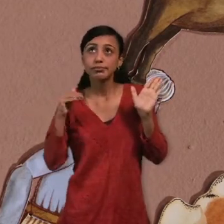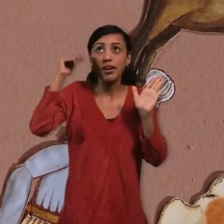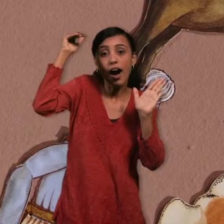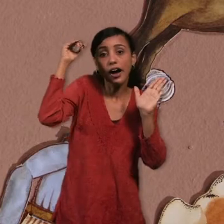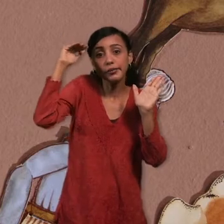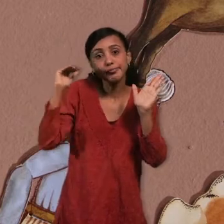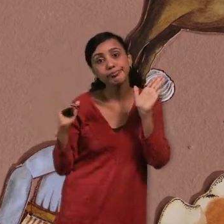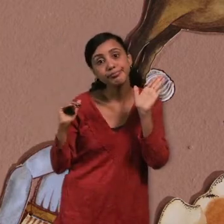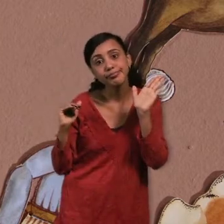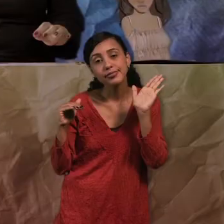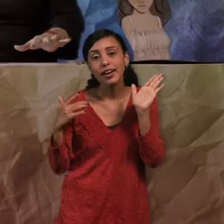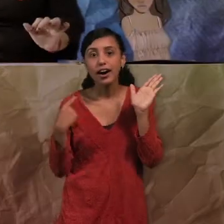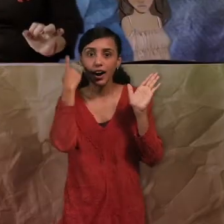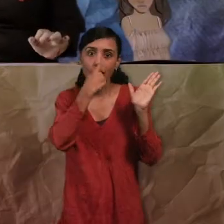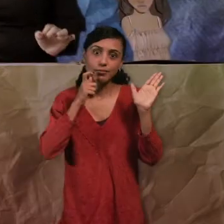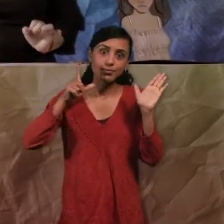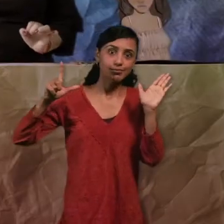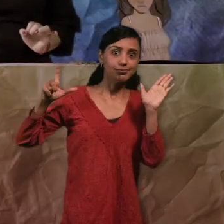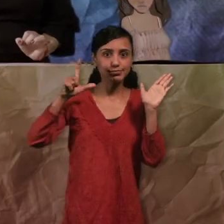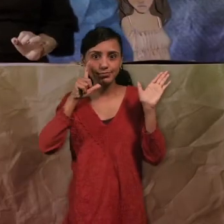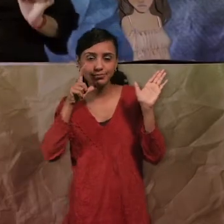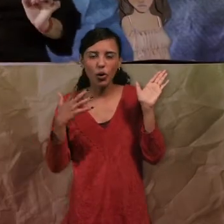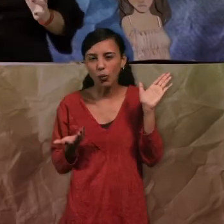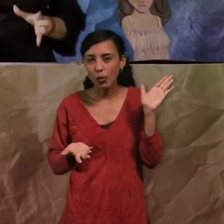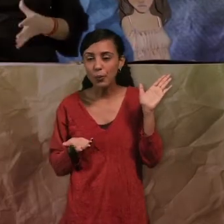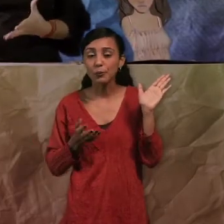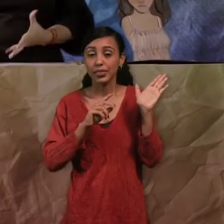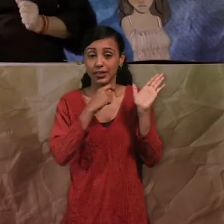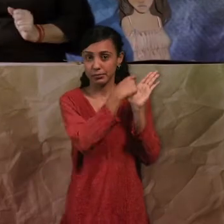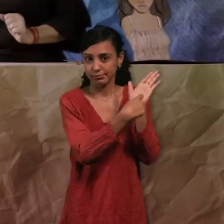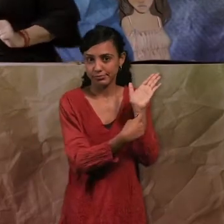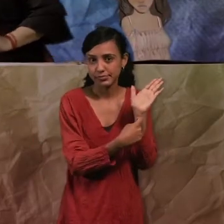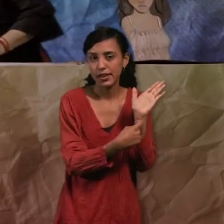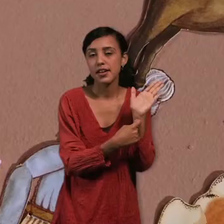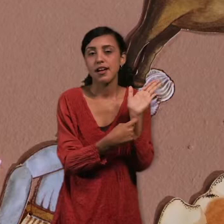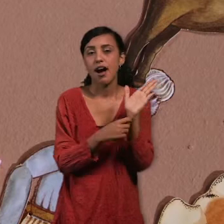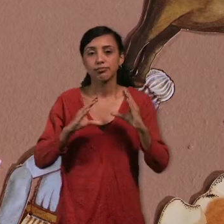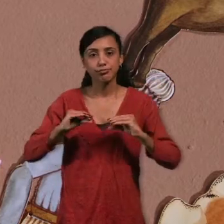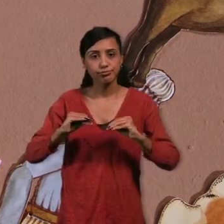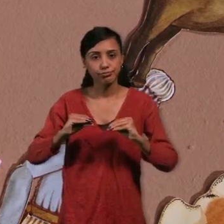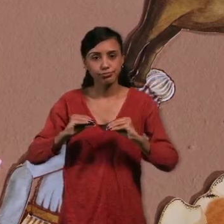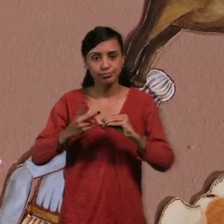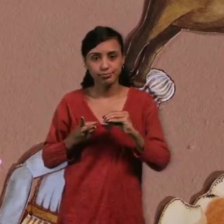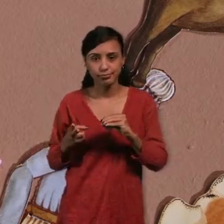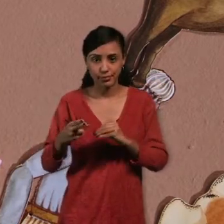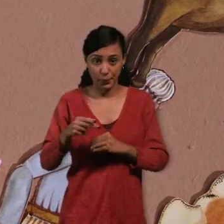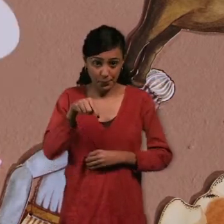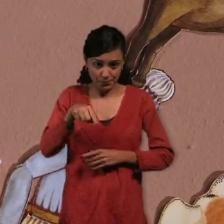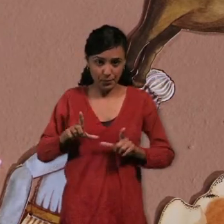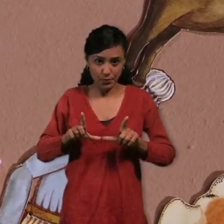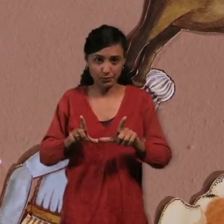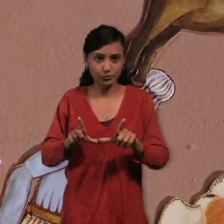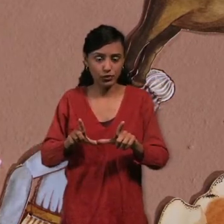bajo, qué dimensión tiene su cabeza. Una vez que tenemos el diseño, podemos llevarlo a la cartulina. En mi diseño, mi personaje